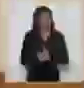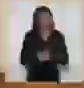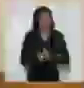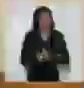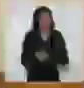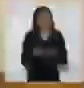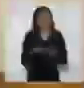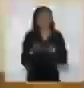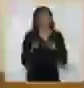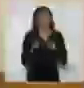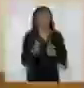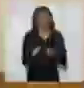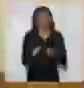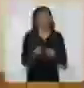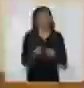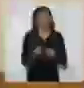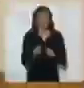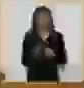Brutal.